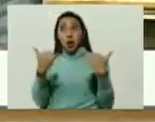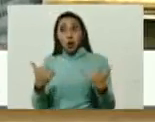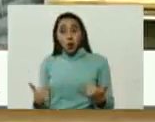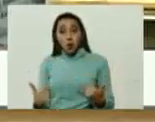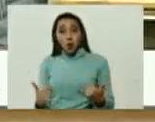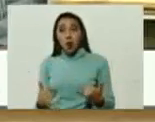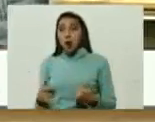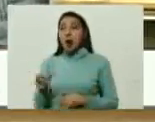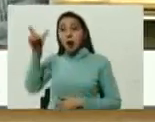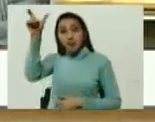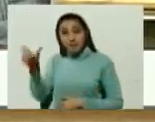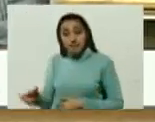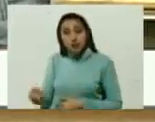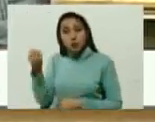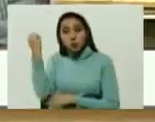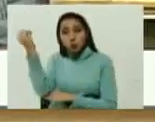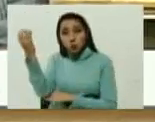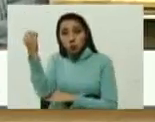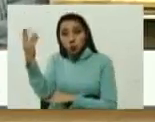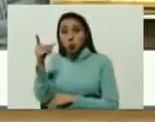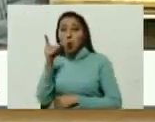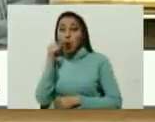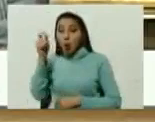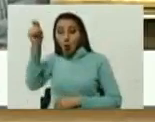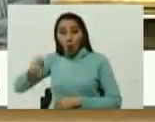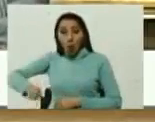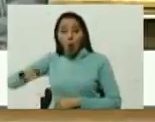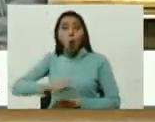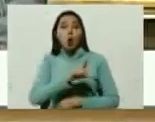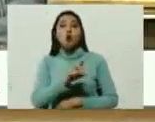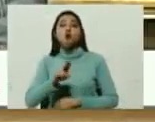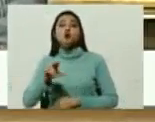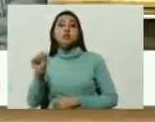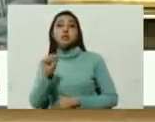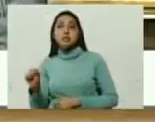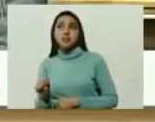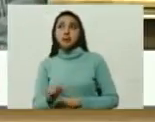derecho de palabra al diputado luís ibarra